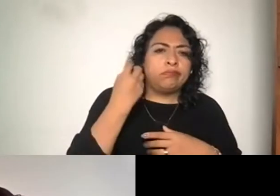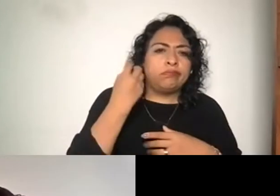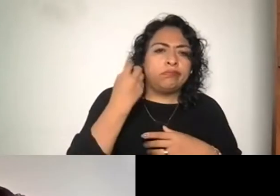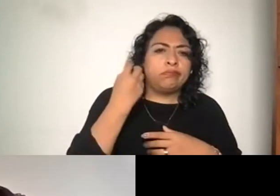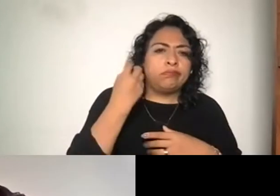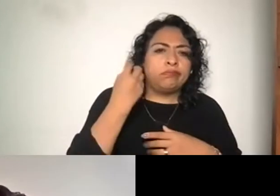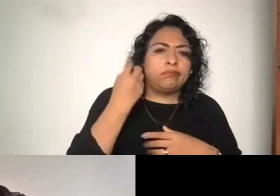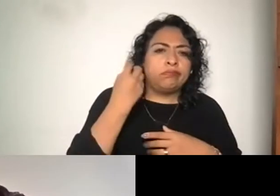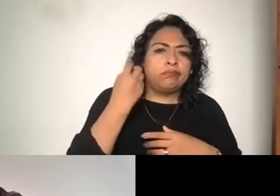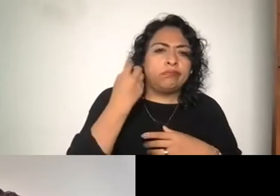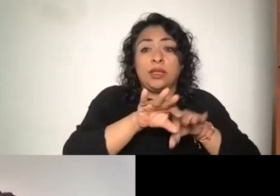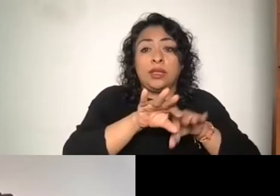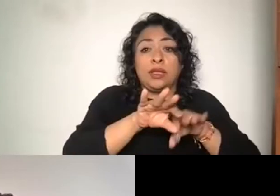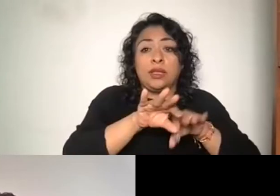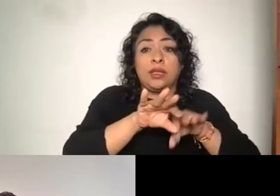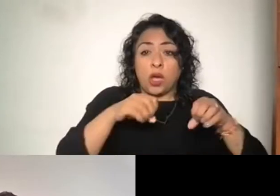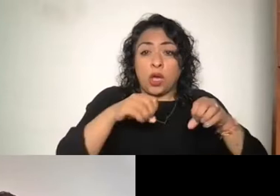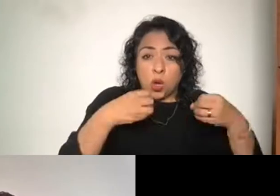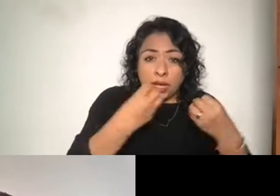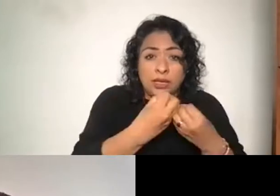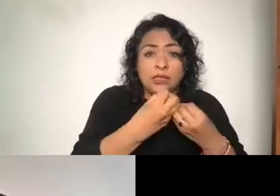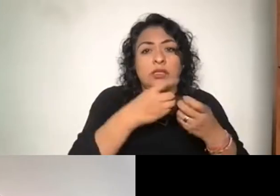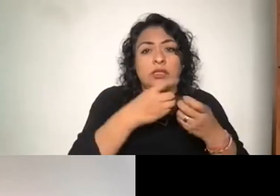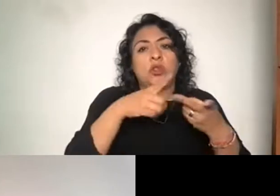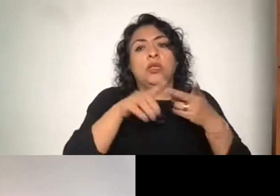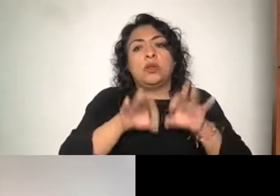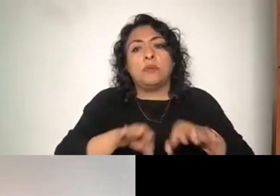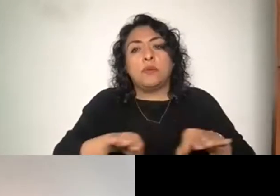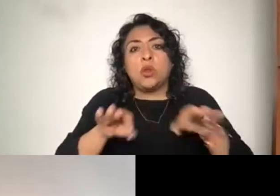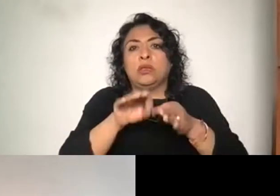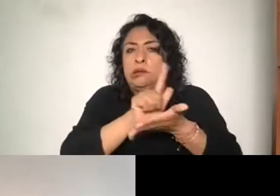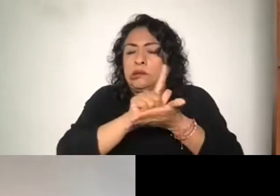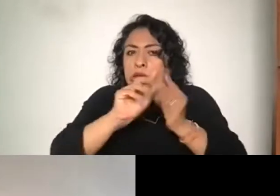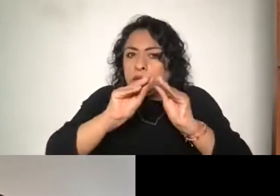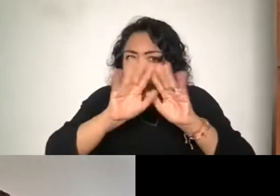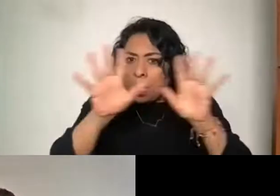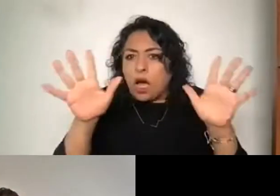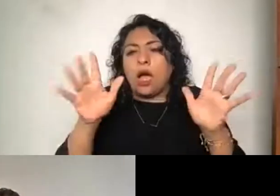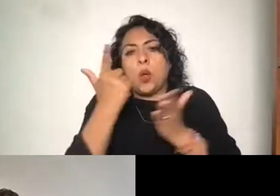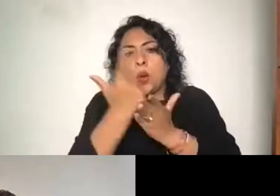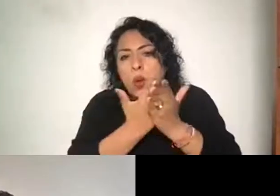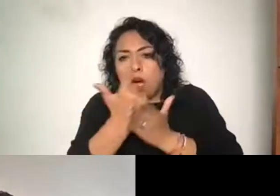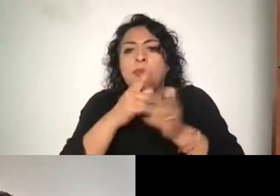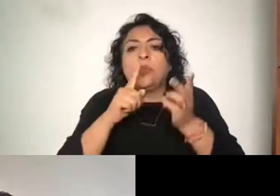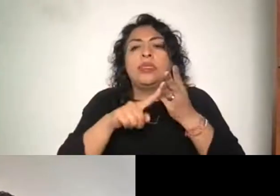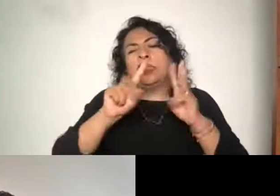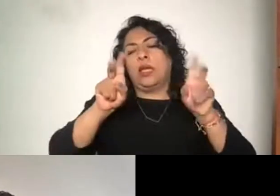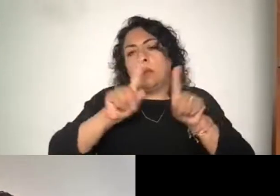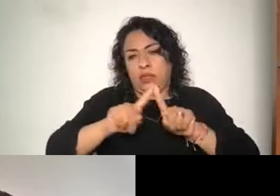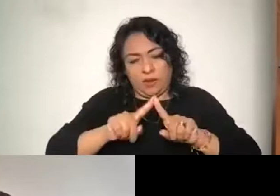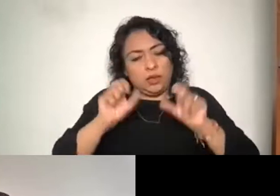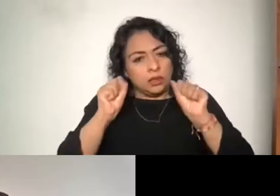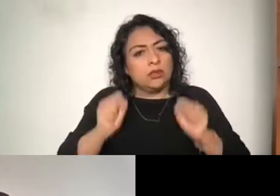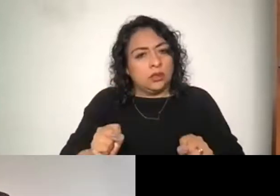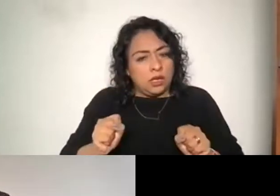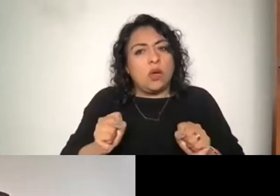importancia del trabajo de las organizaciones, la importancia de la transparencia, y seguramente se abordarán algunos otros temas